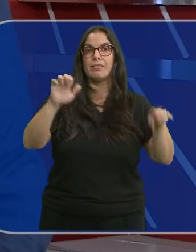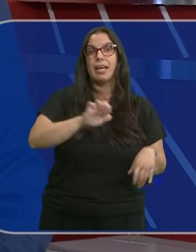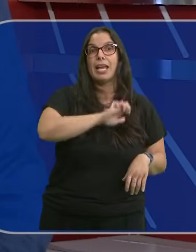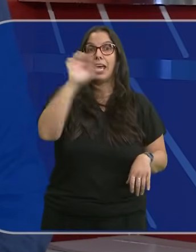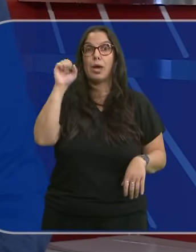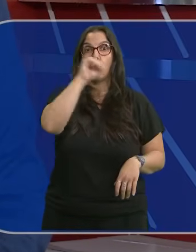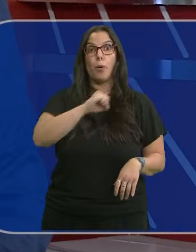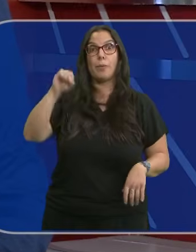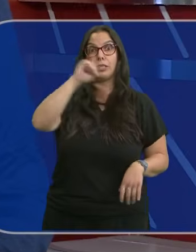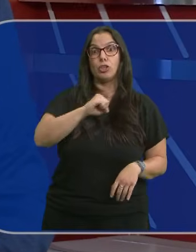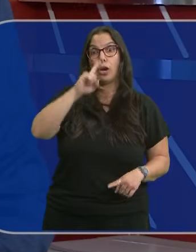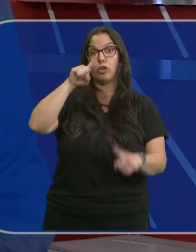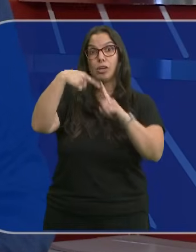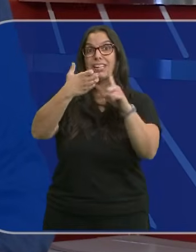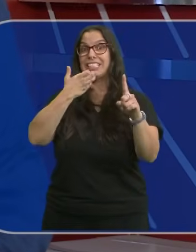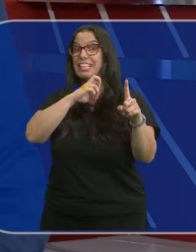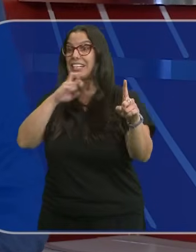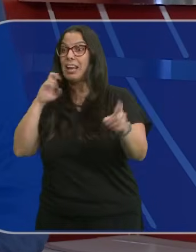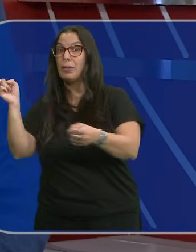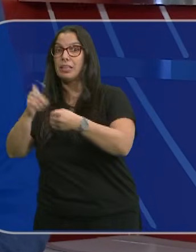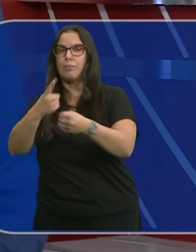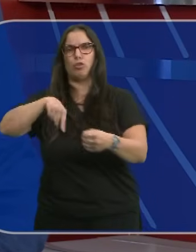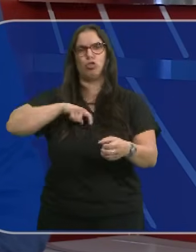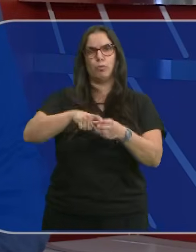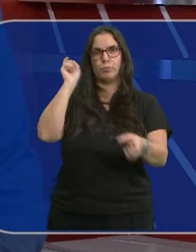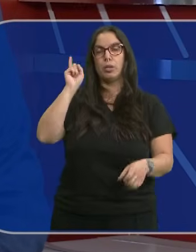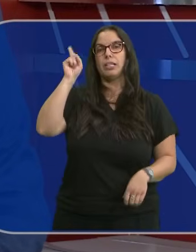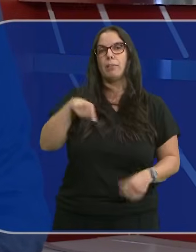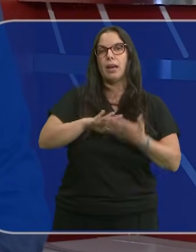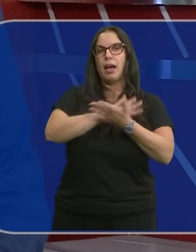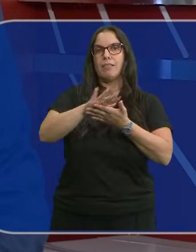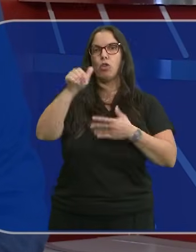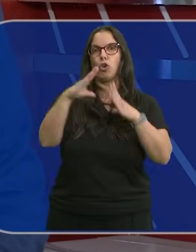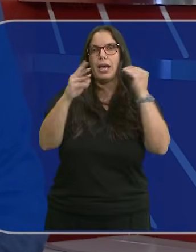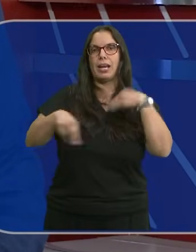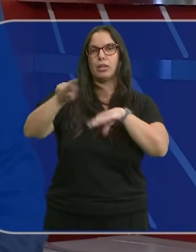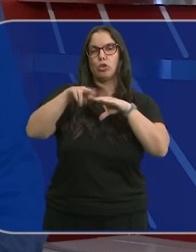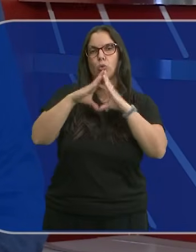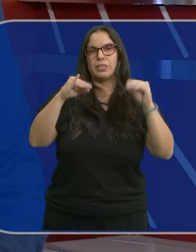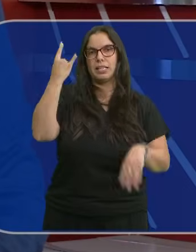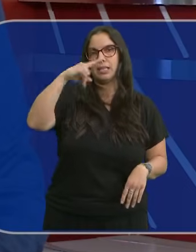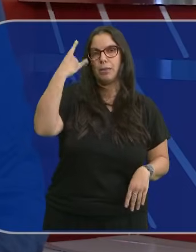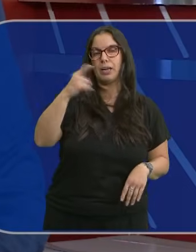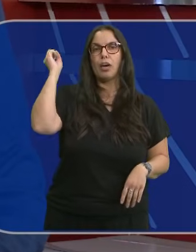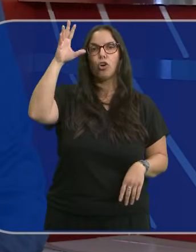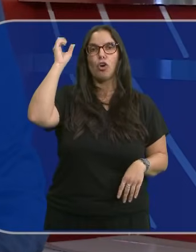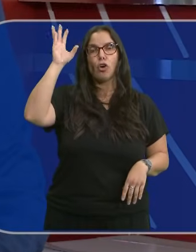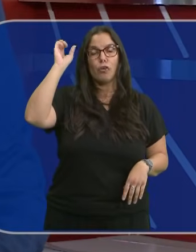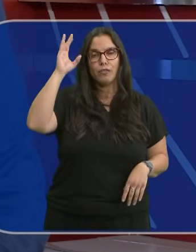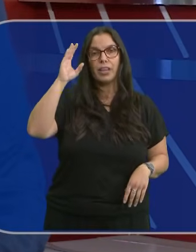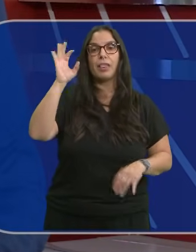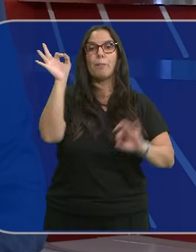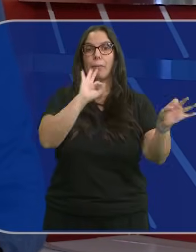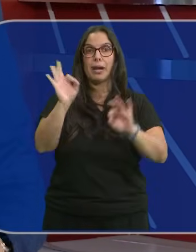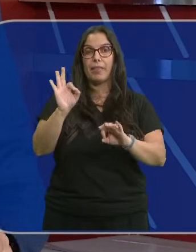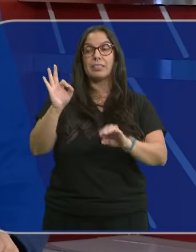Eurovisión 2026 si participa Israel. También hoy se ha pronunciado el rector de la Universidad de Salamanca sobre las conferencias programadas de investigadores